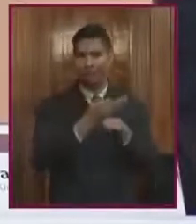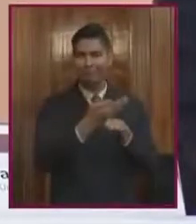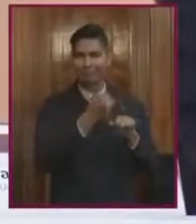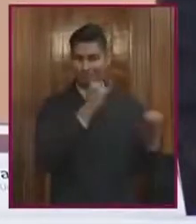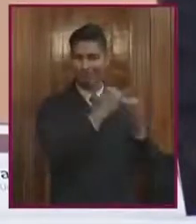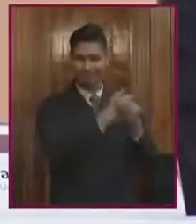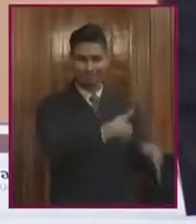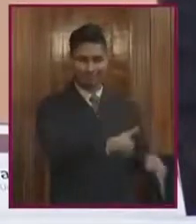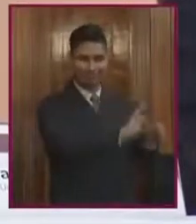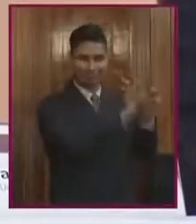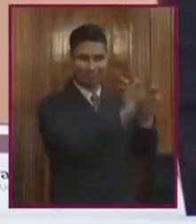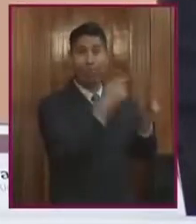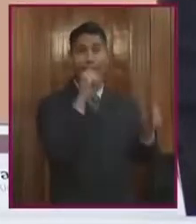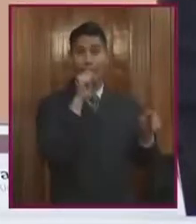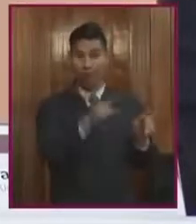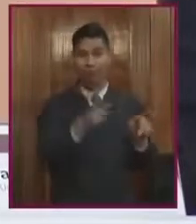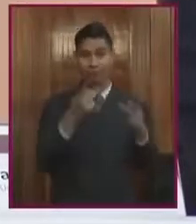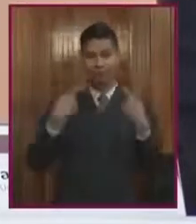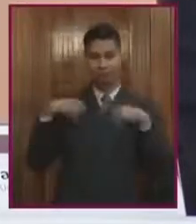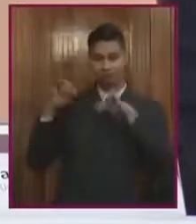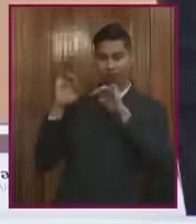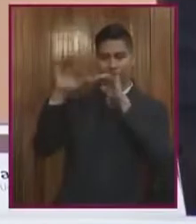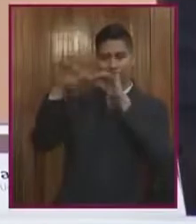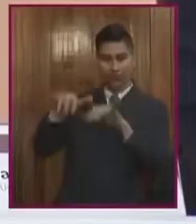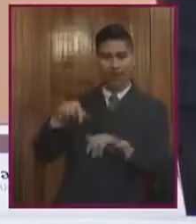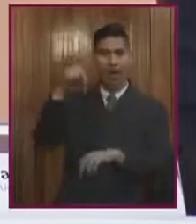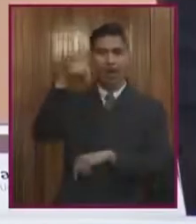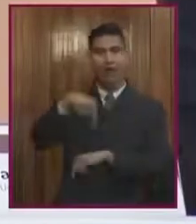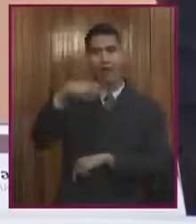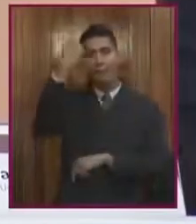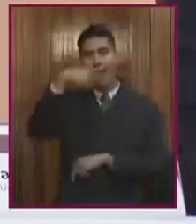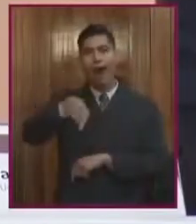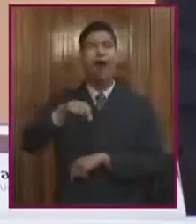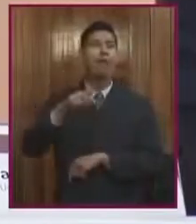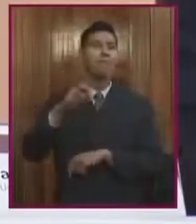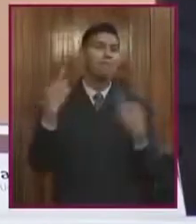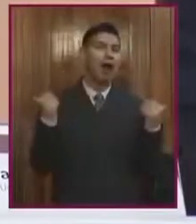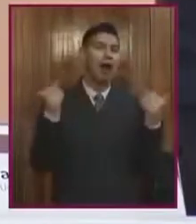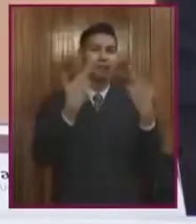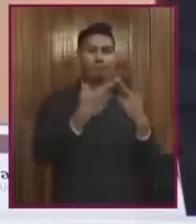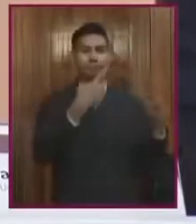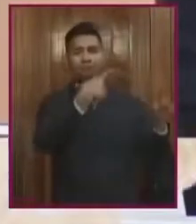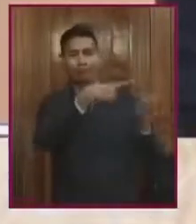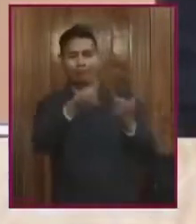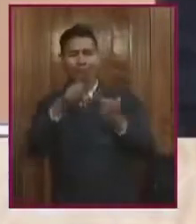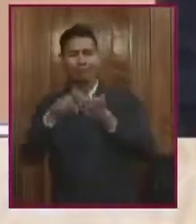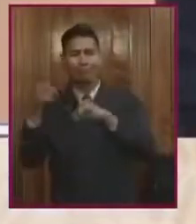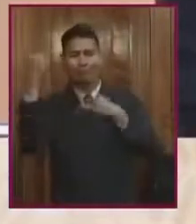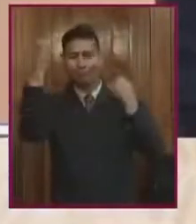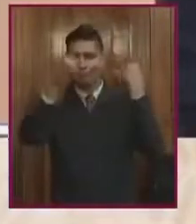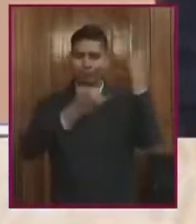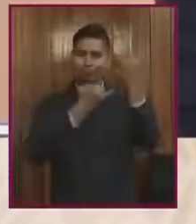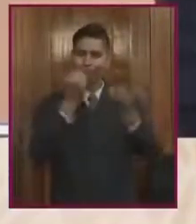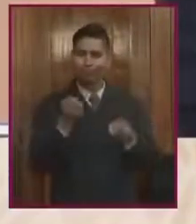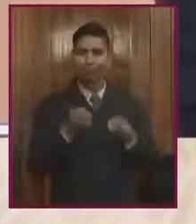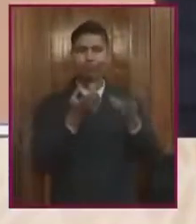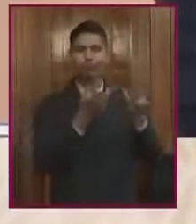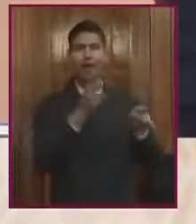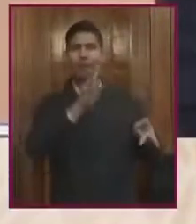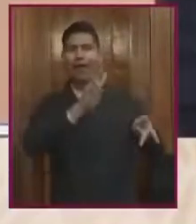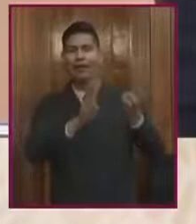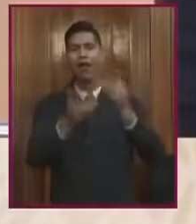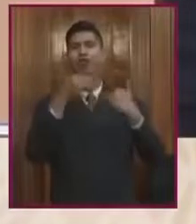virtual en la sede de ANUYES para que académicos y académicas expresen sus ideas y perspectivas al respecto del